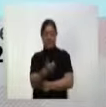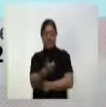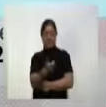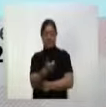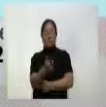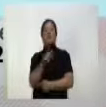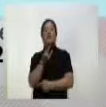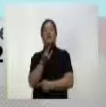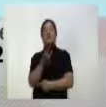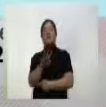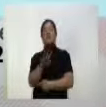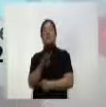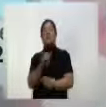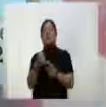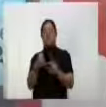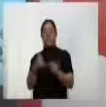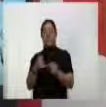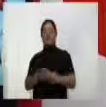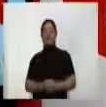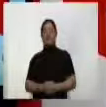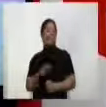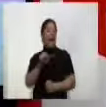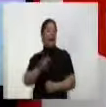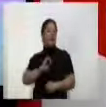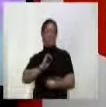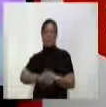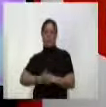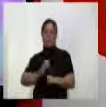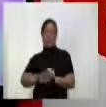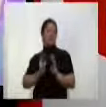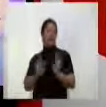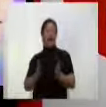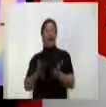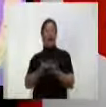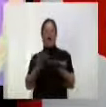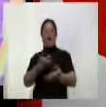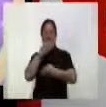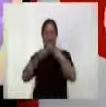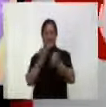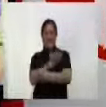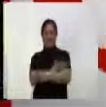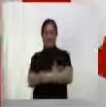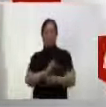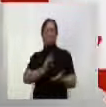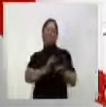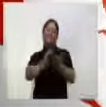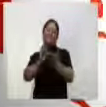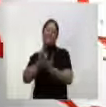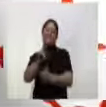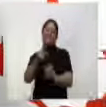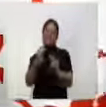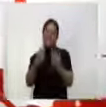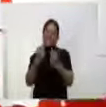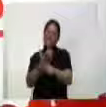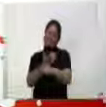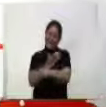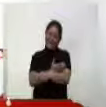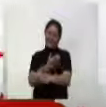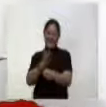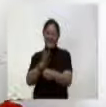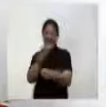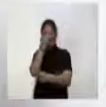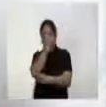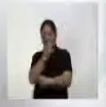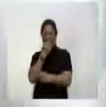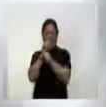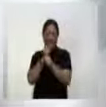24 con 19 centavos. Y con esto cerramos la segunda emisión de Ahora Noticias. Le agradecemos que nos haya acompañado durante esta